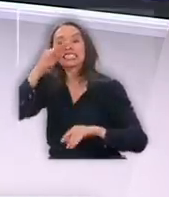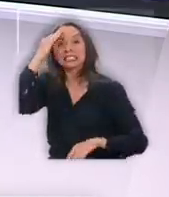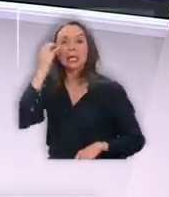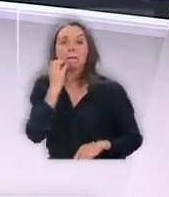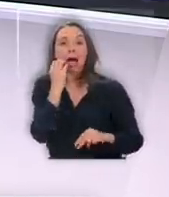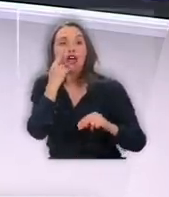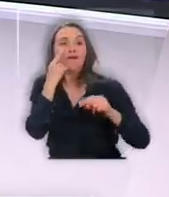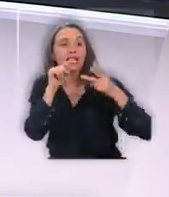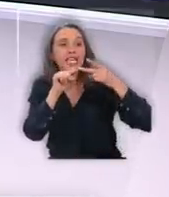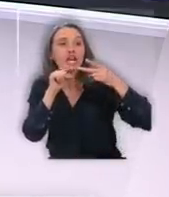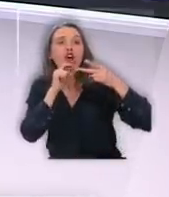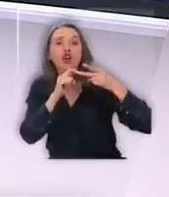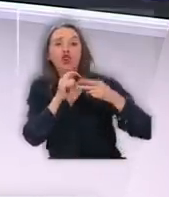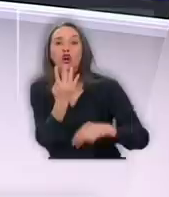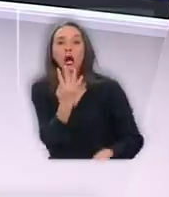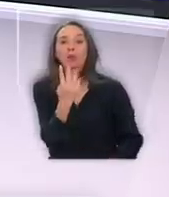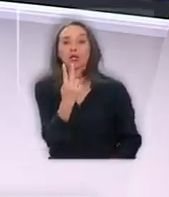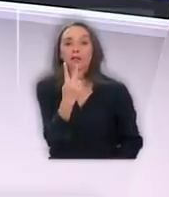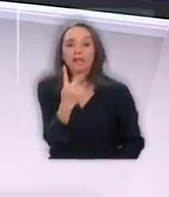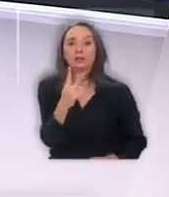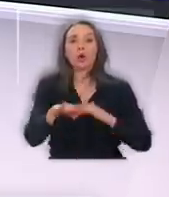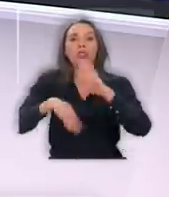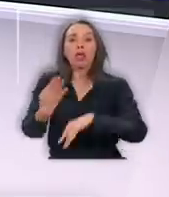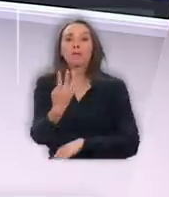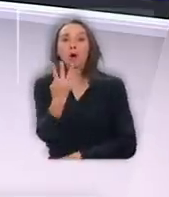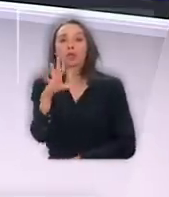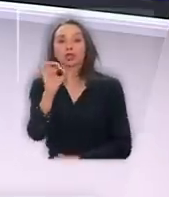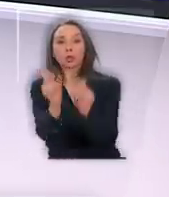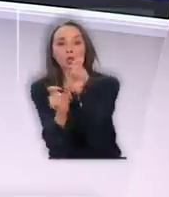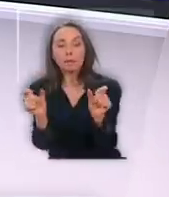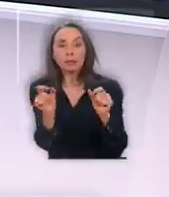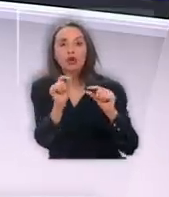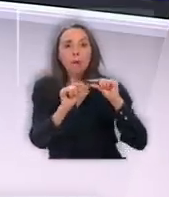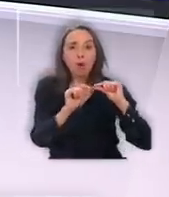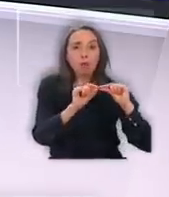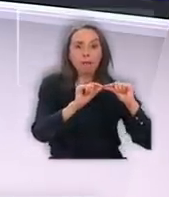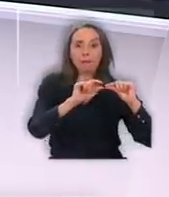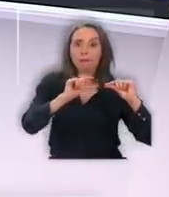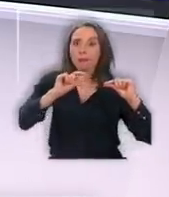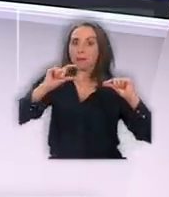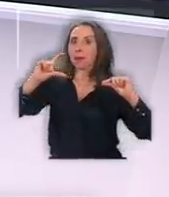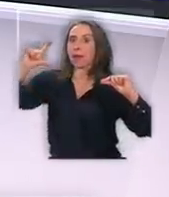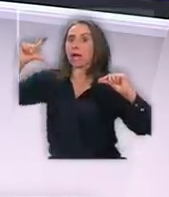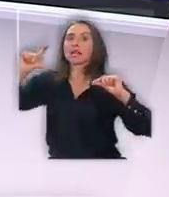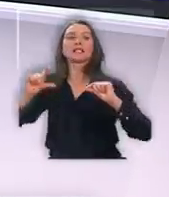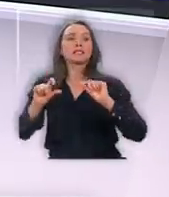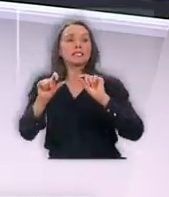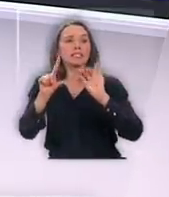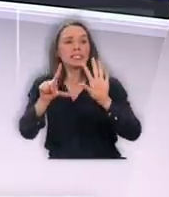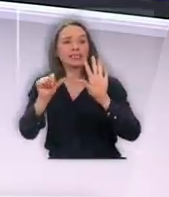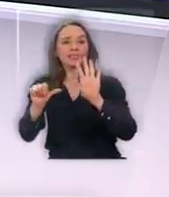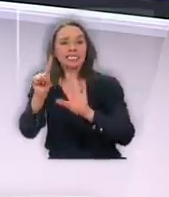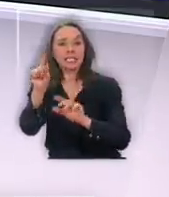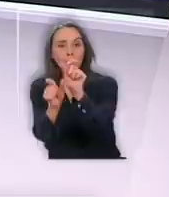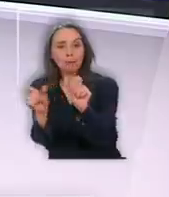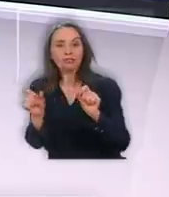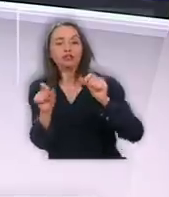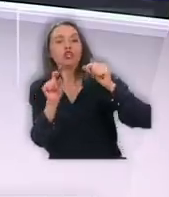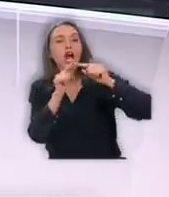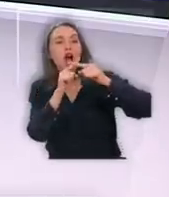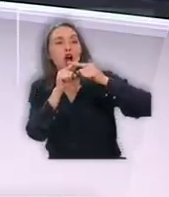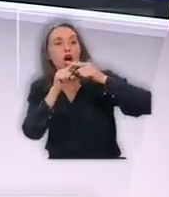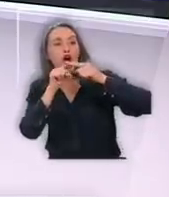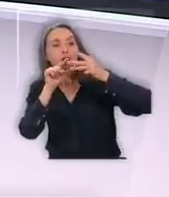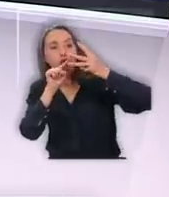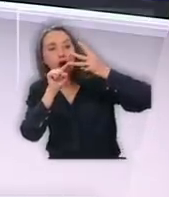Si usted se fija, 421 va subiendo a 450 y va progresando hasta llegar a los 761. Luego, en la línea verde,